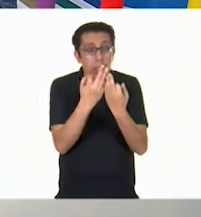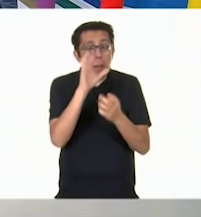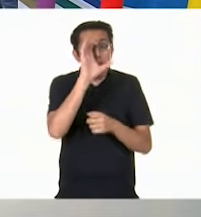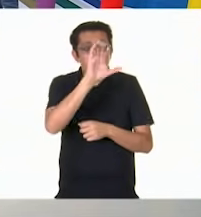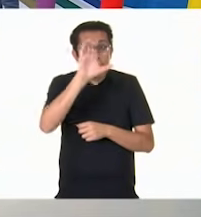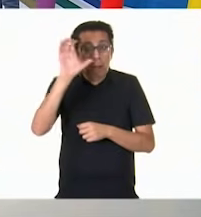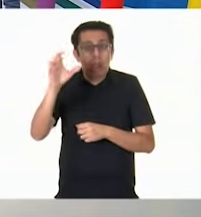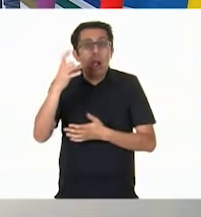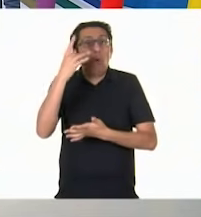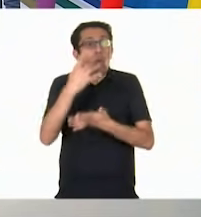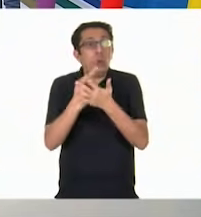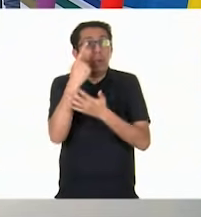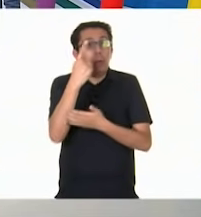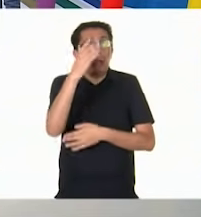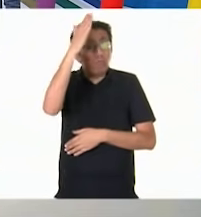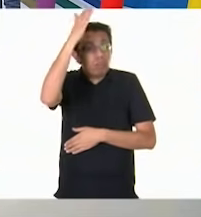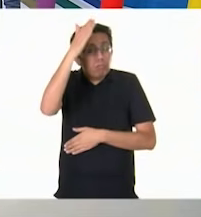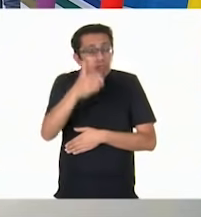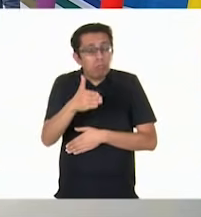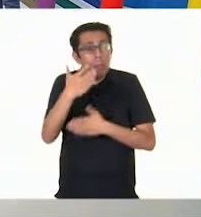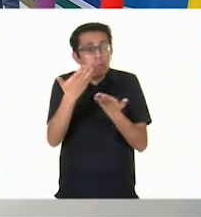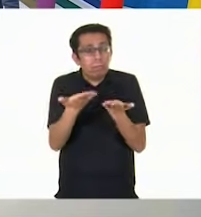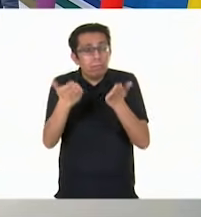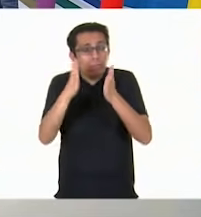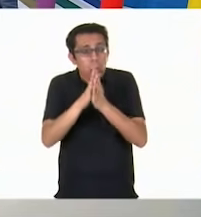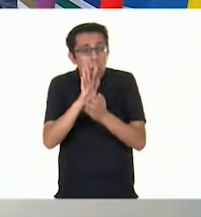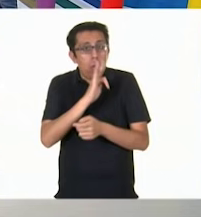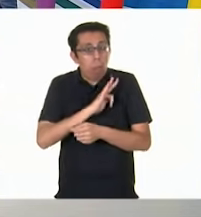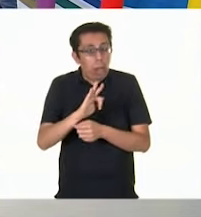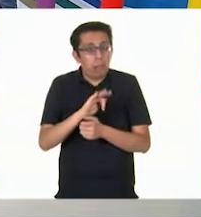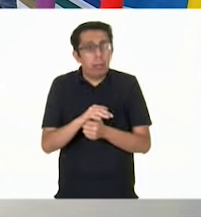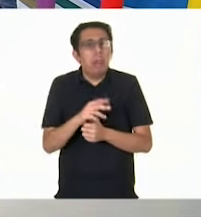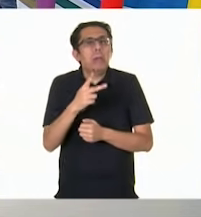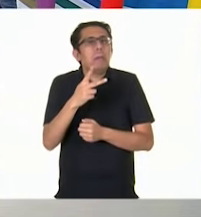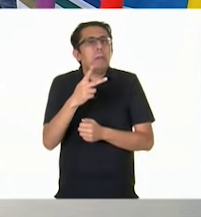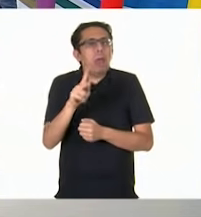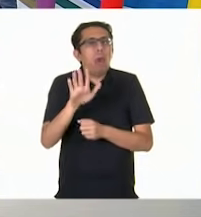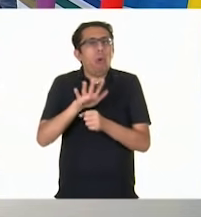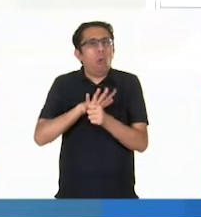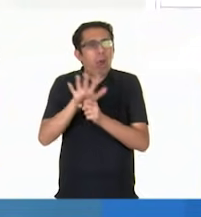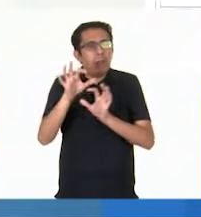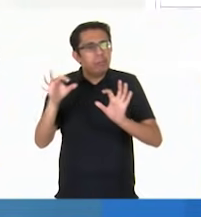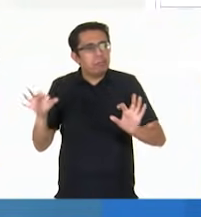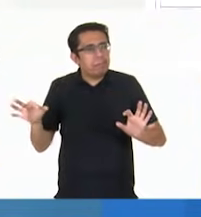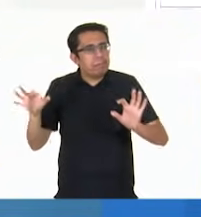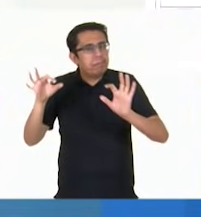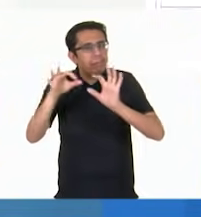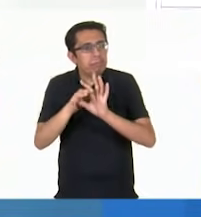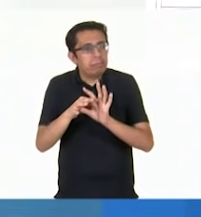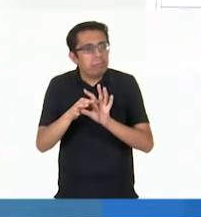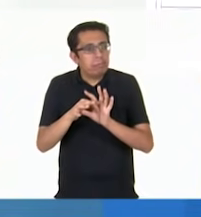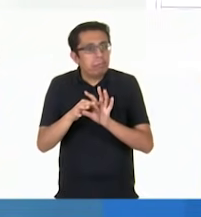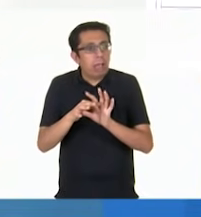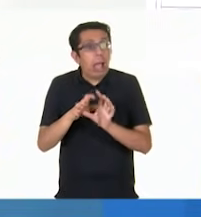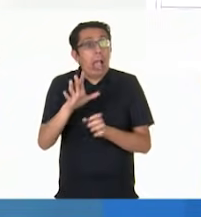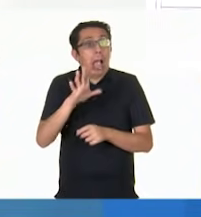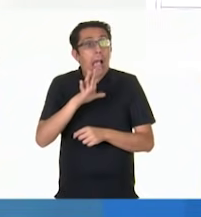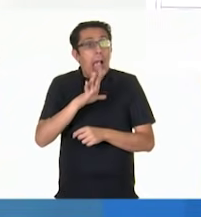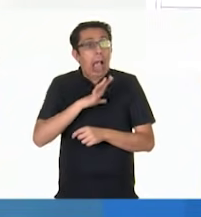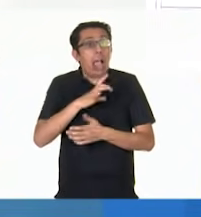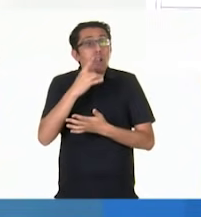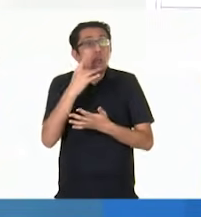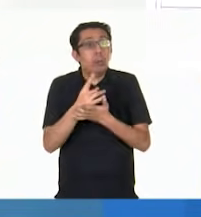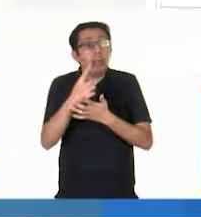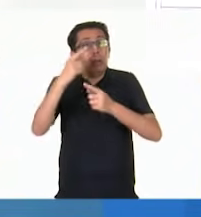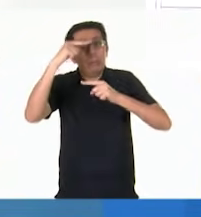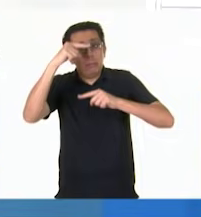un eje de simetría. Pero, ¿cuál de ellas cumple con la condición de tener un par de lados